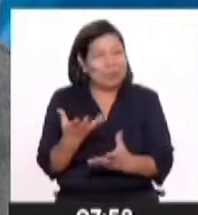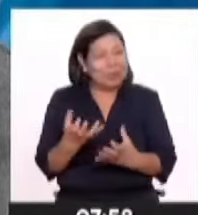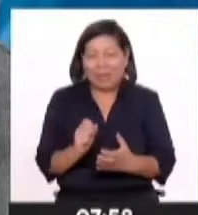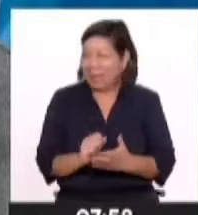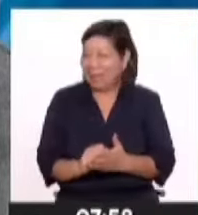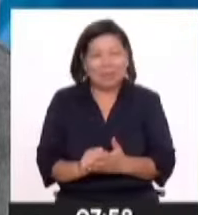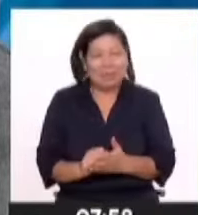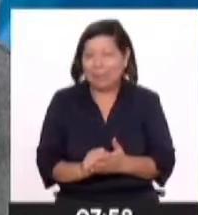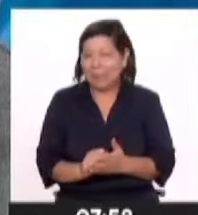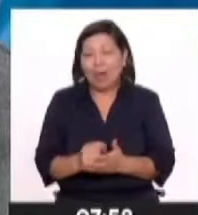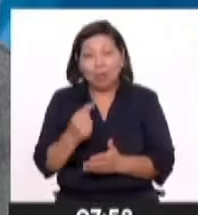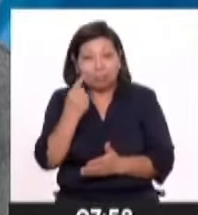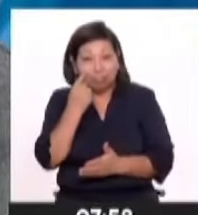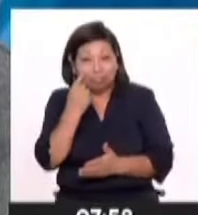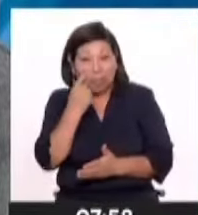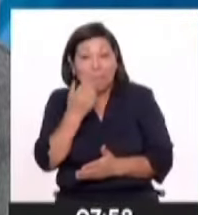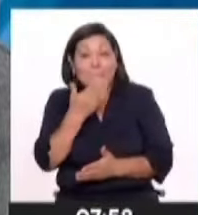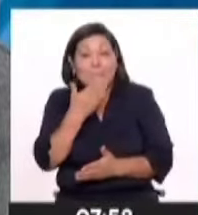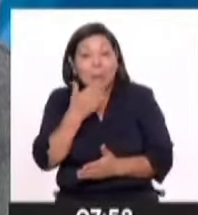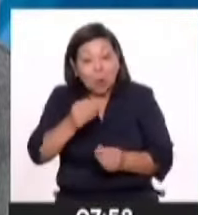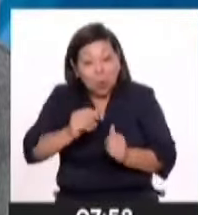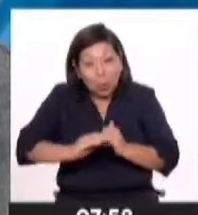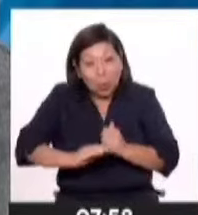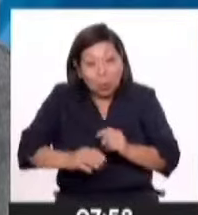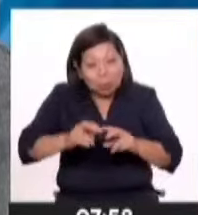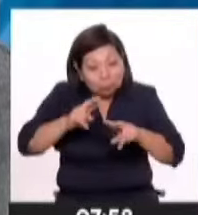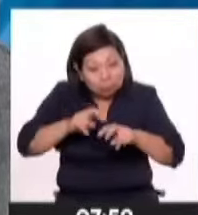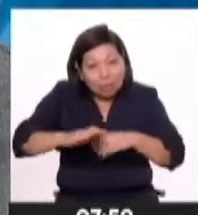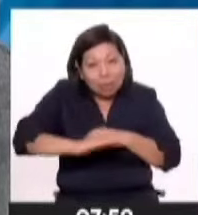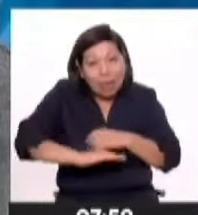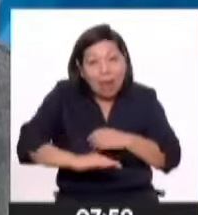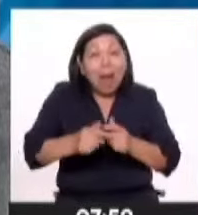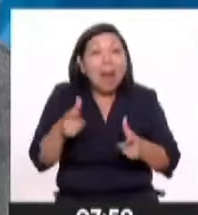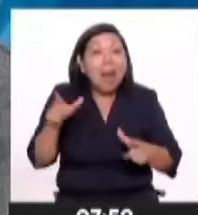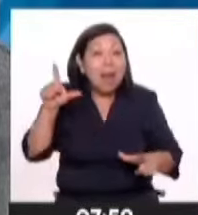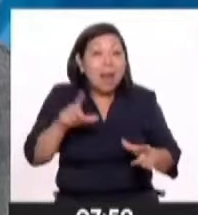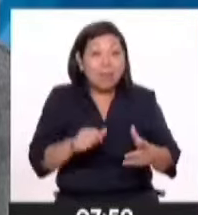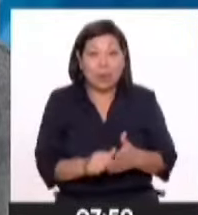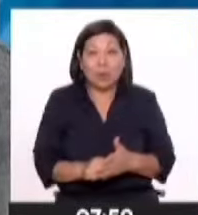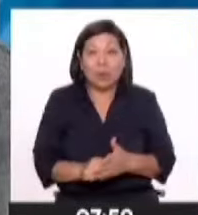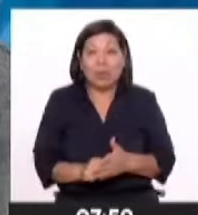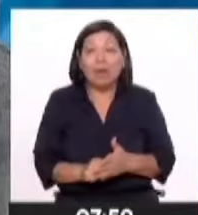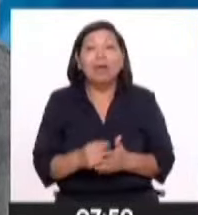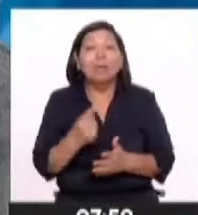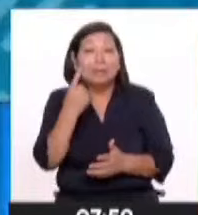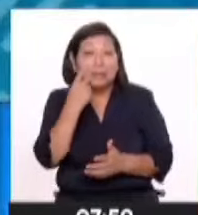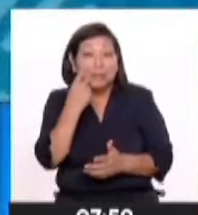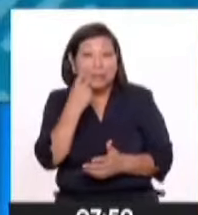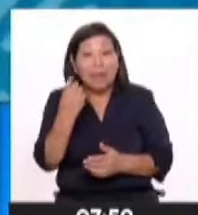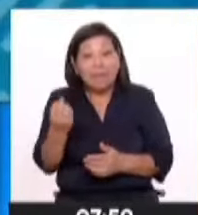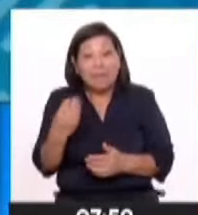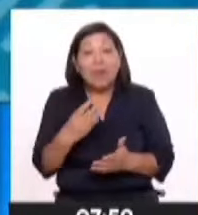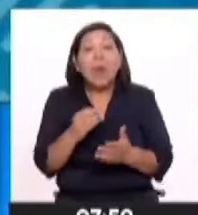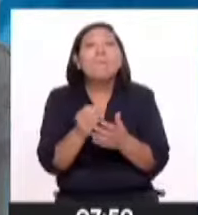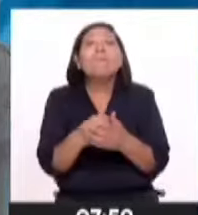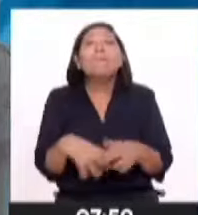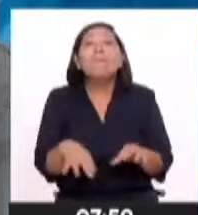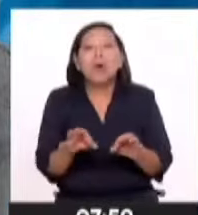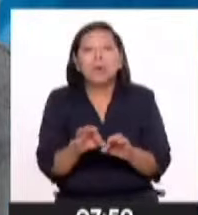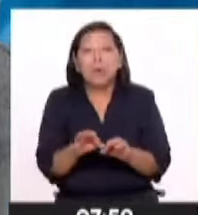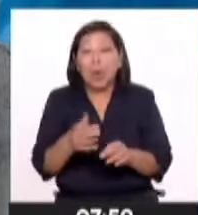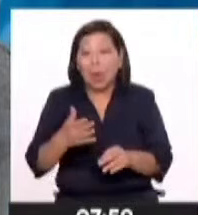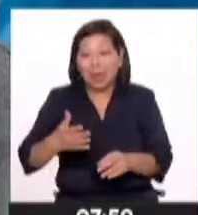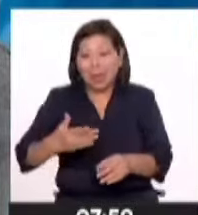llegar a conocer la calidad de los suelos a través del análisis de laboratorio, sino finalmente que se conozca esa información. Lo más importante es que el